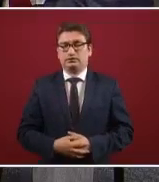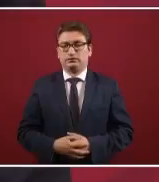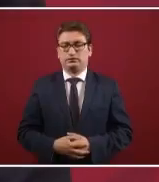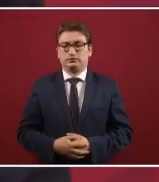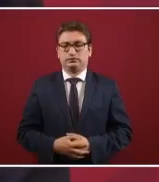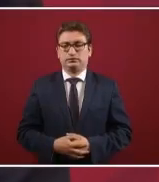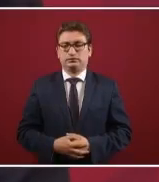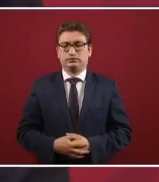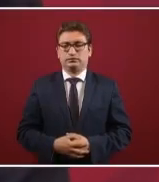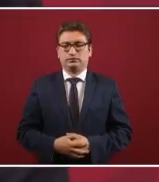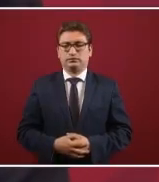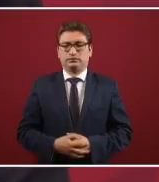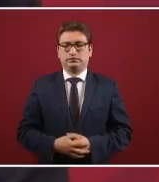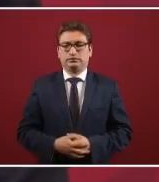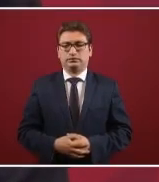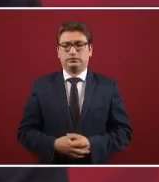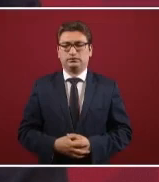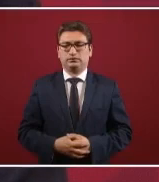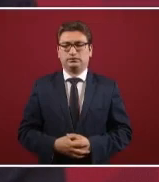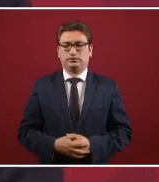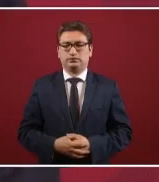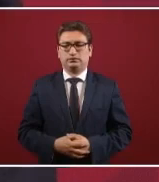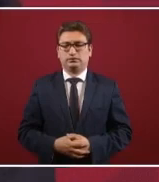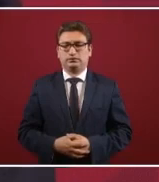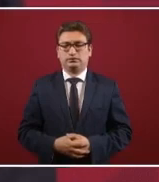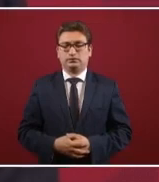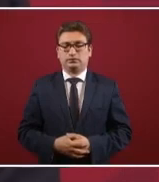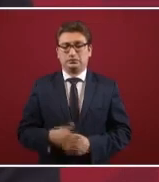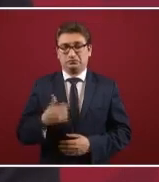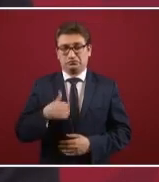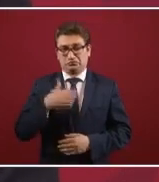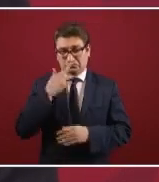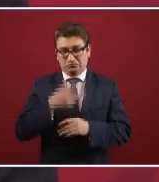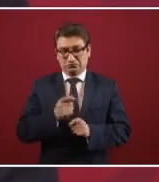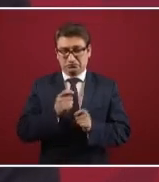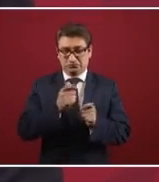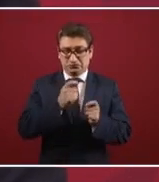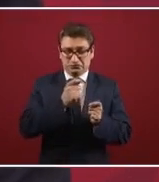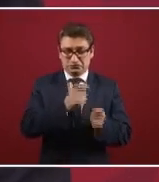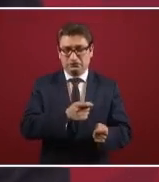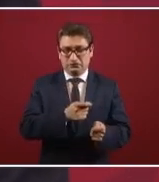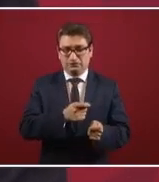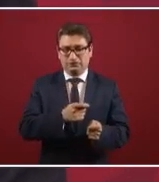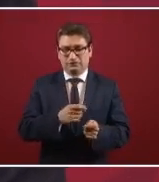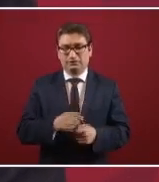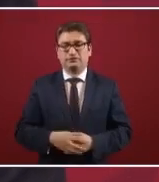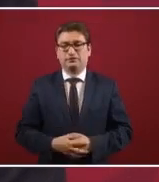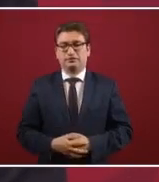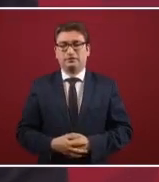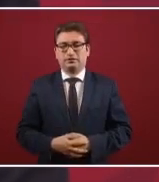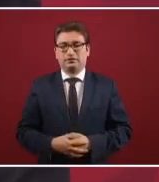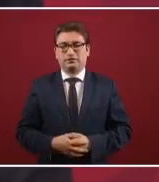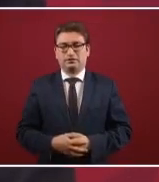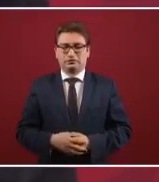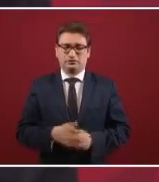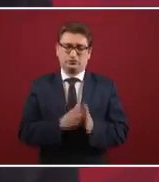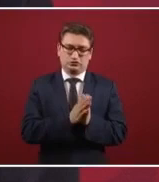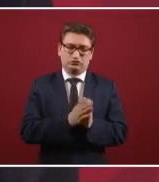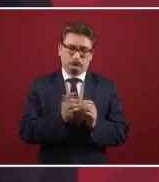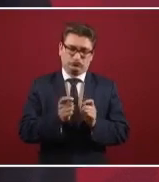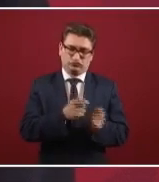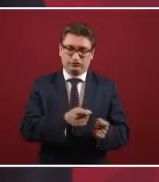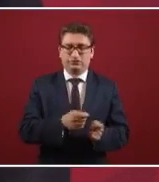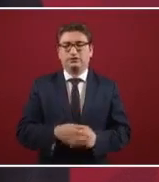de ese encargo porque no es cargo son encargos